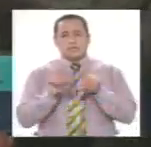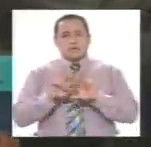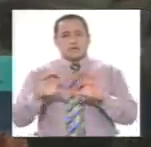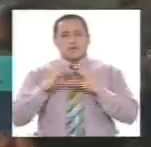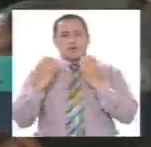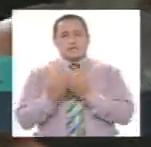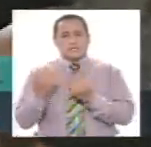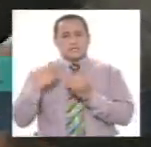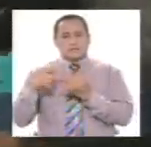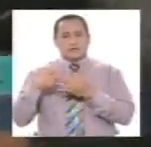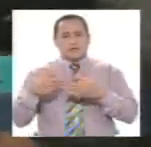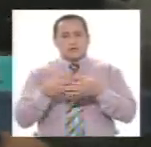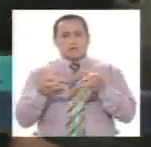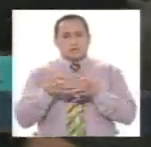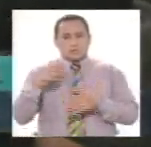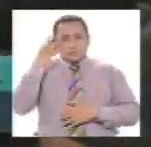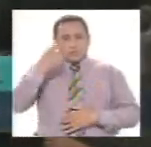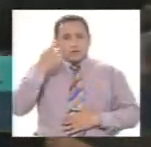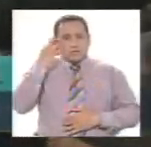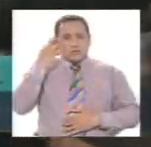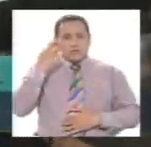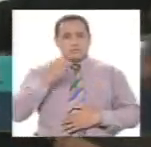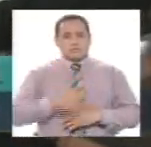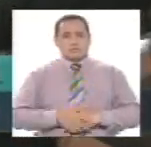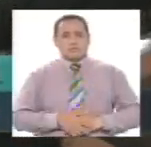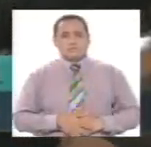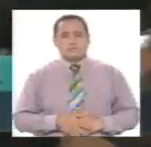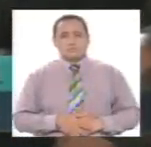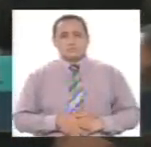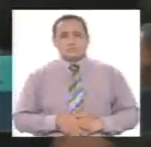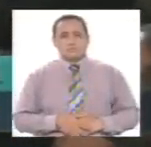parlamentarios de diferentes bancadas políticas